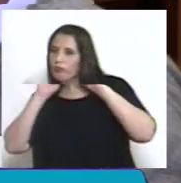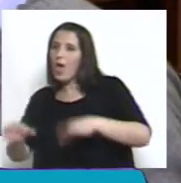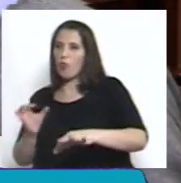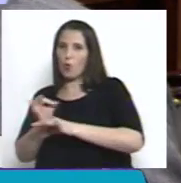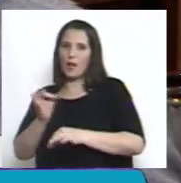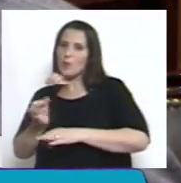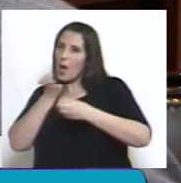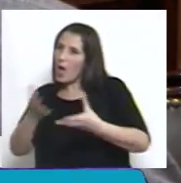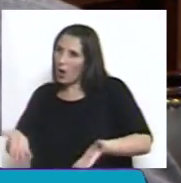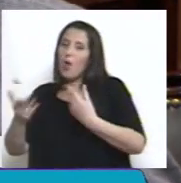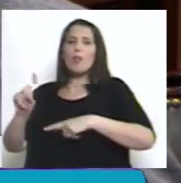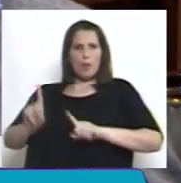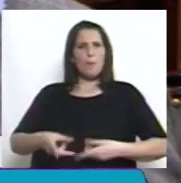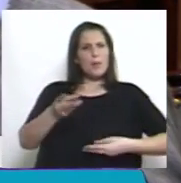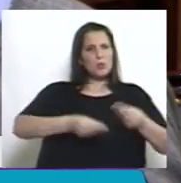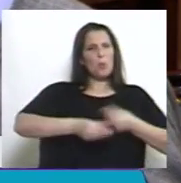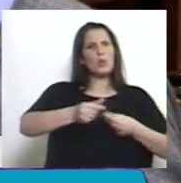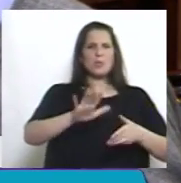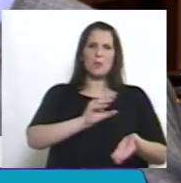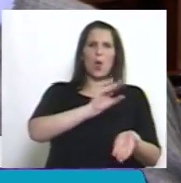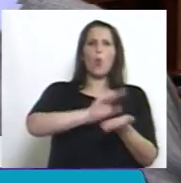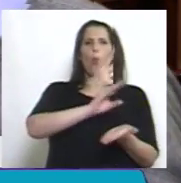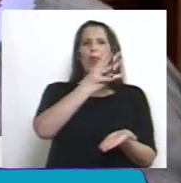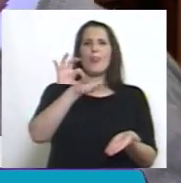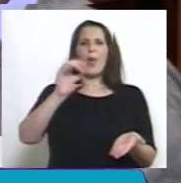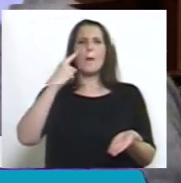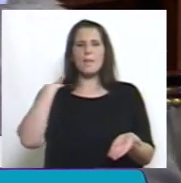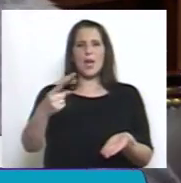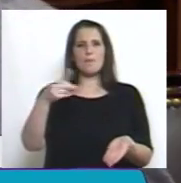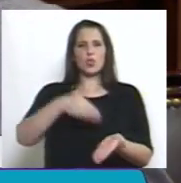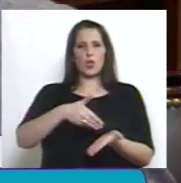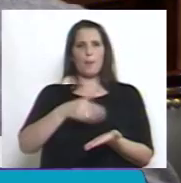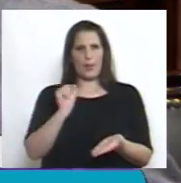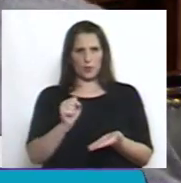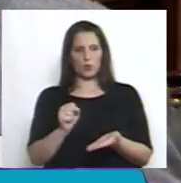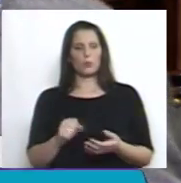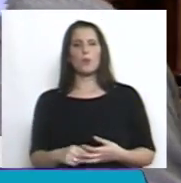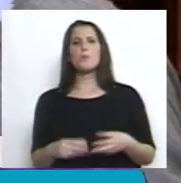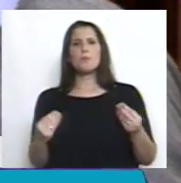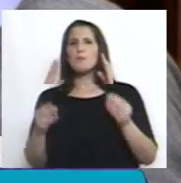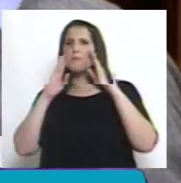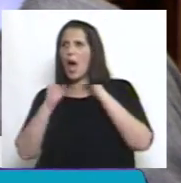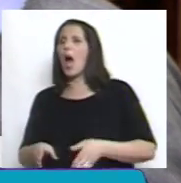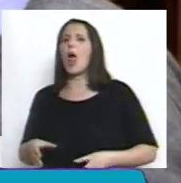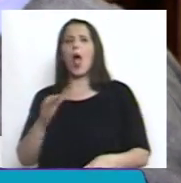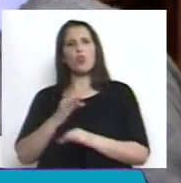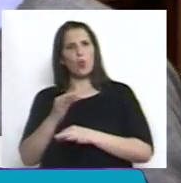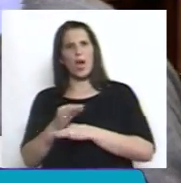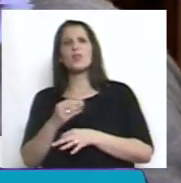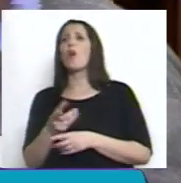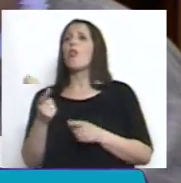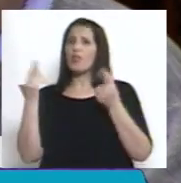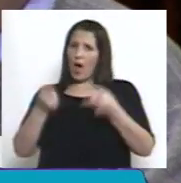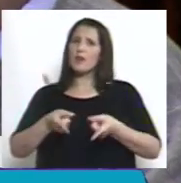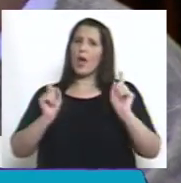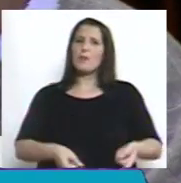también la tenemos presupuestada en cercano a los 40.000 millones de pesos, que apunta básicamente a extender la educación a la sala de 3,